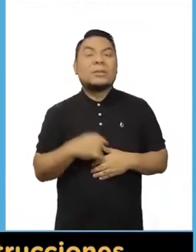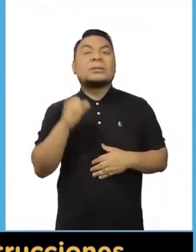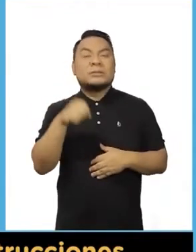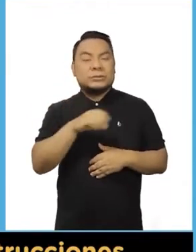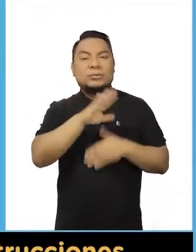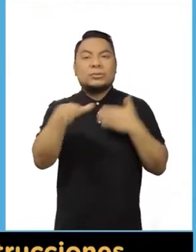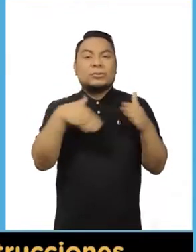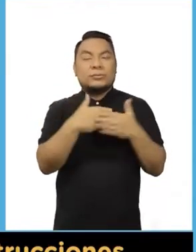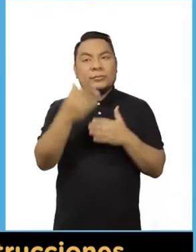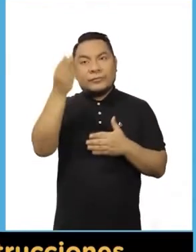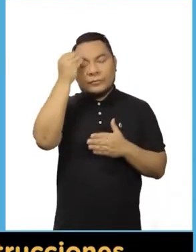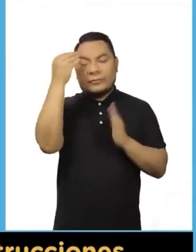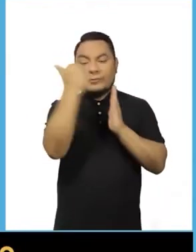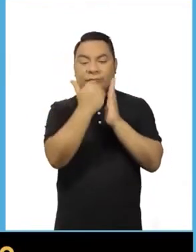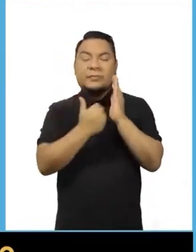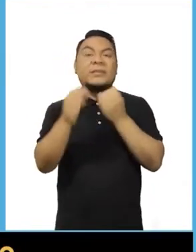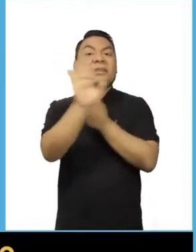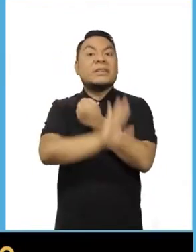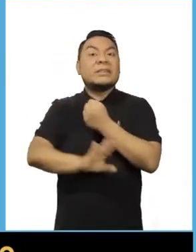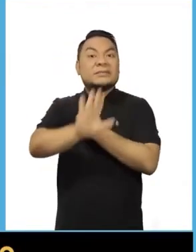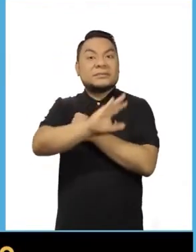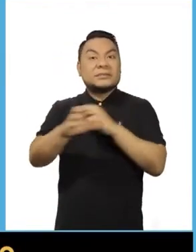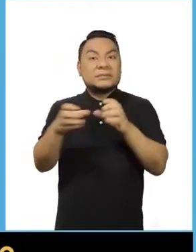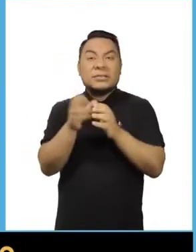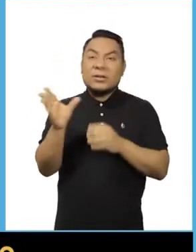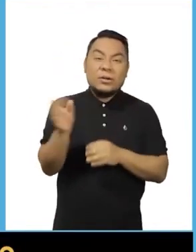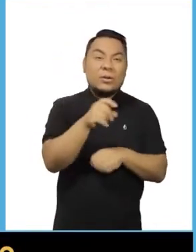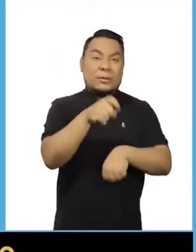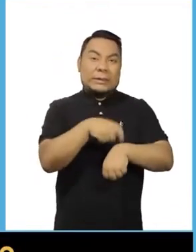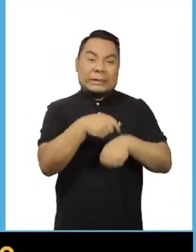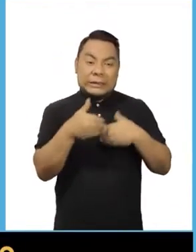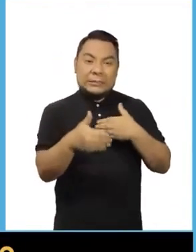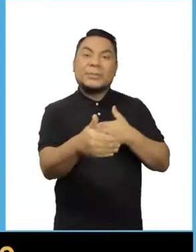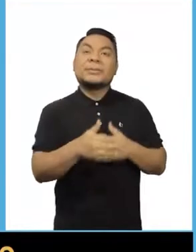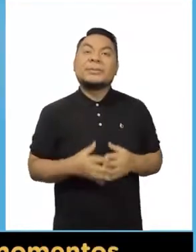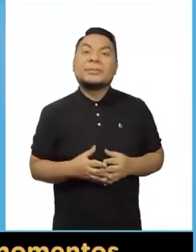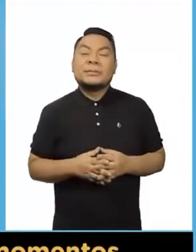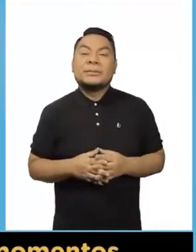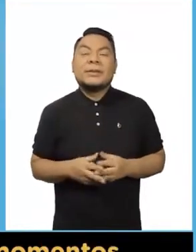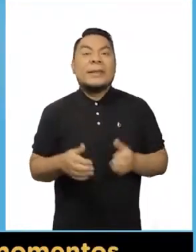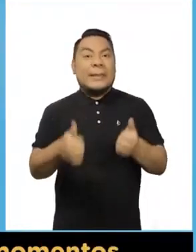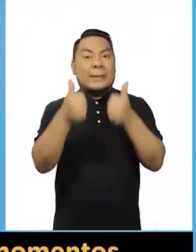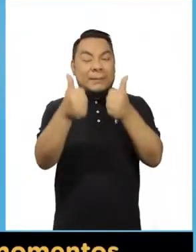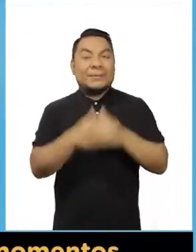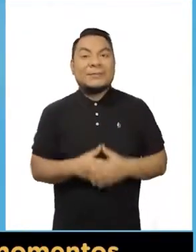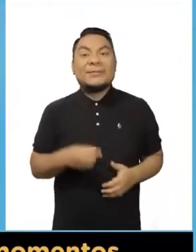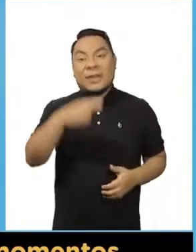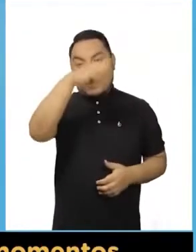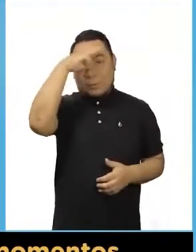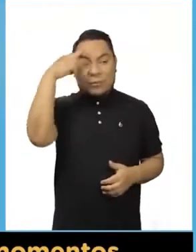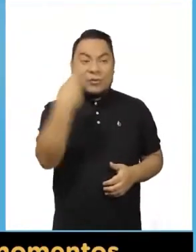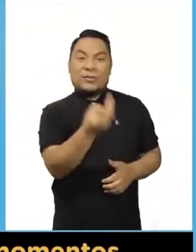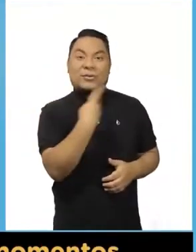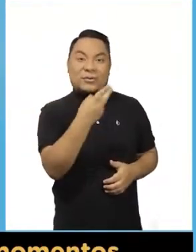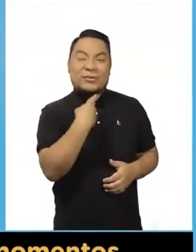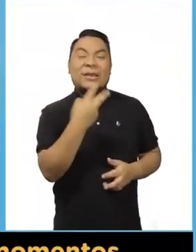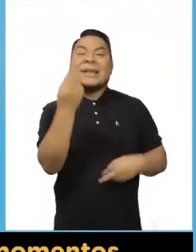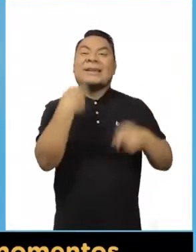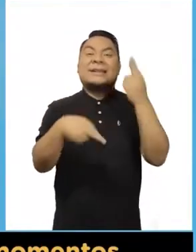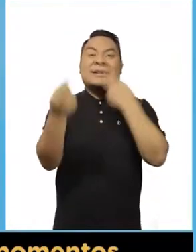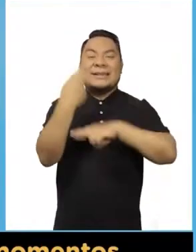emergencia y seguir las instrucciones de Defensa Civil en todo momento. Bien, Moisés y